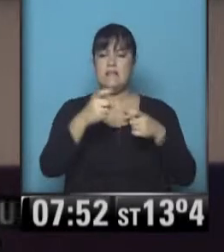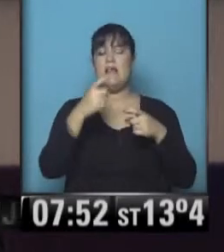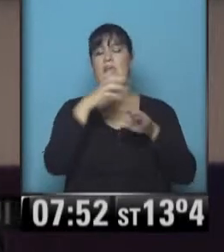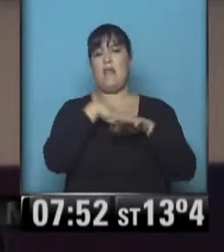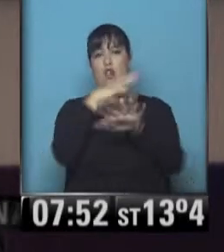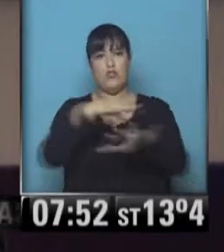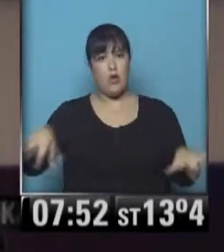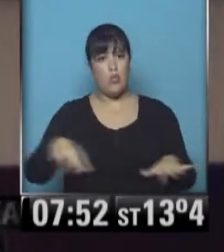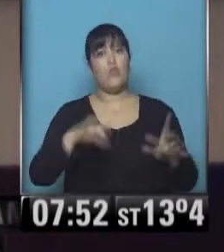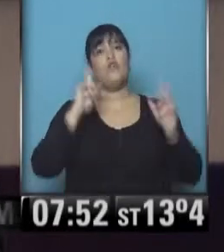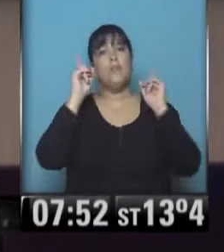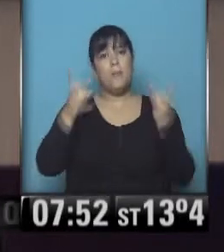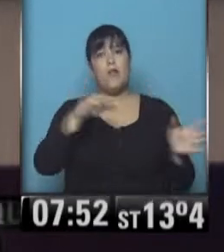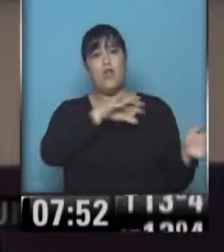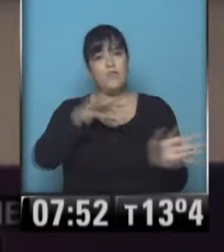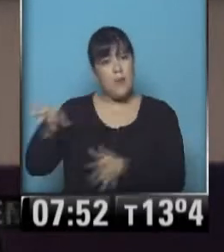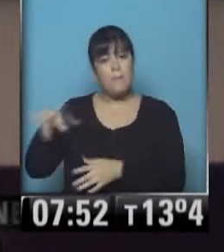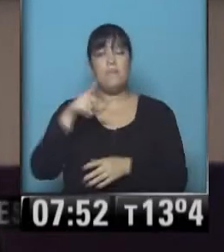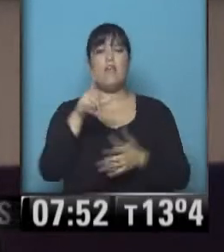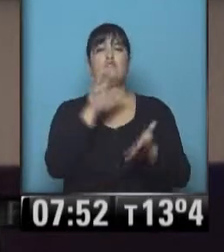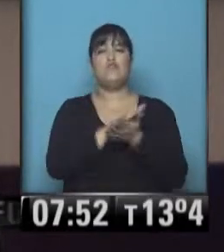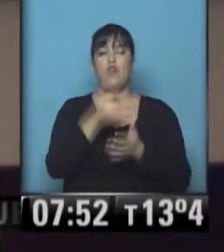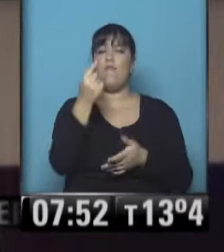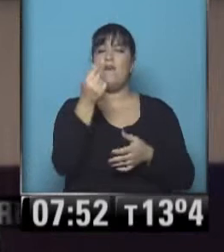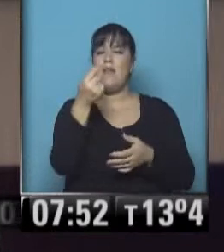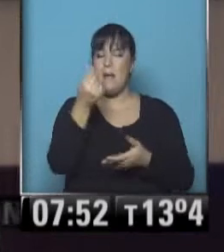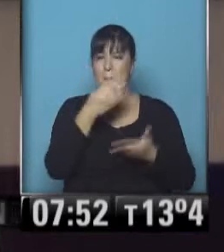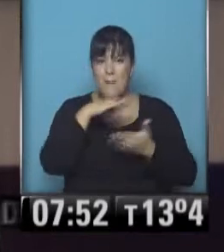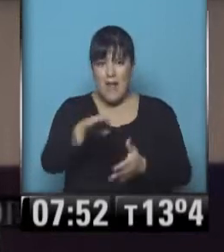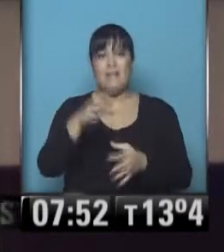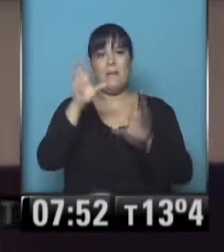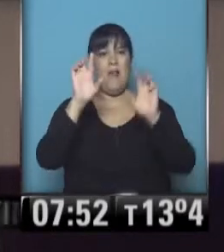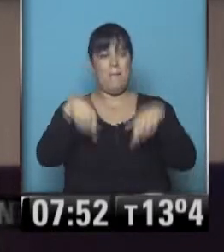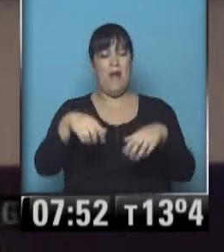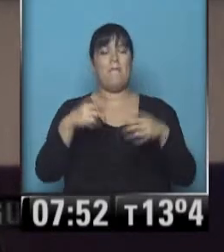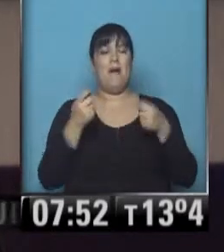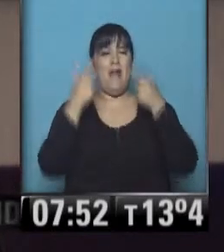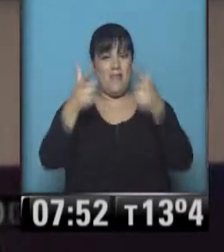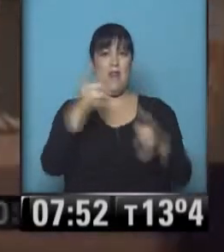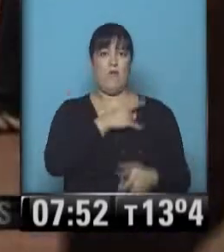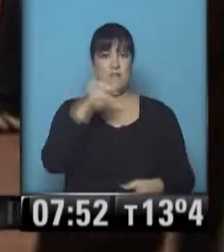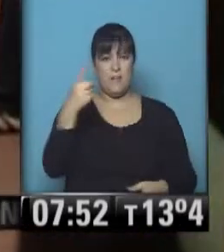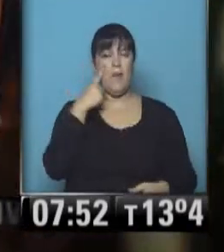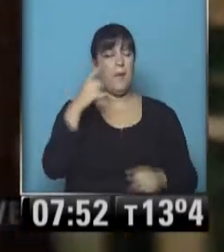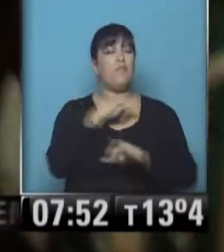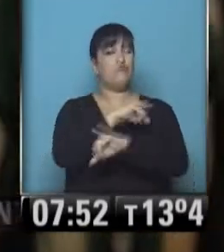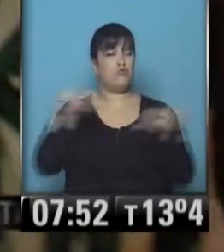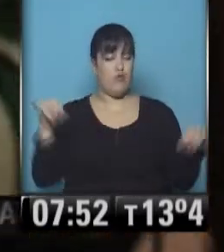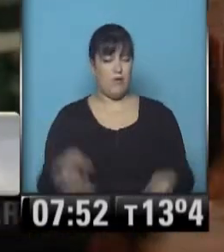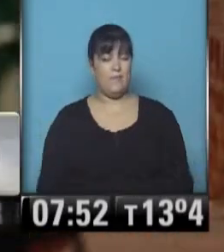estudiantes, y por otro lado, en el financiamiento de programas que tiendan a adecuar la universidad. Vemos la nota.